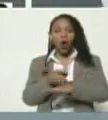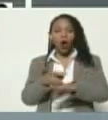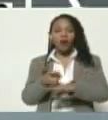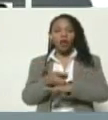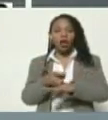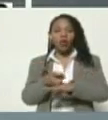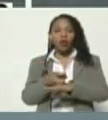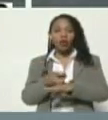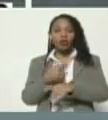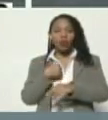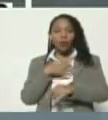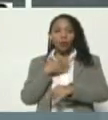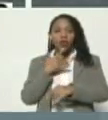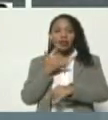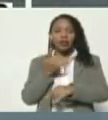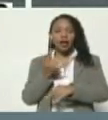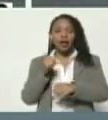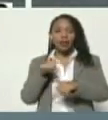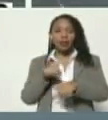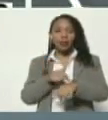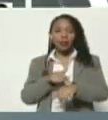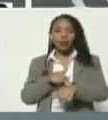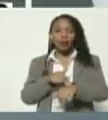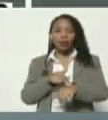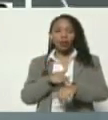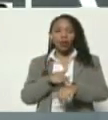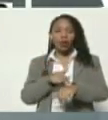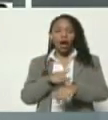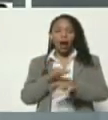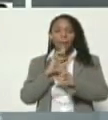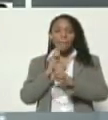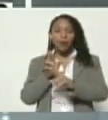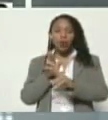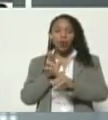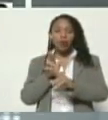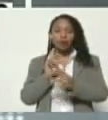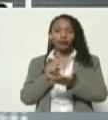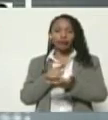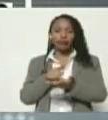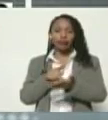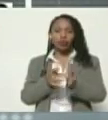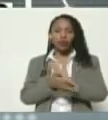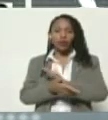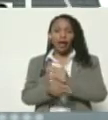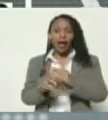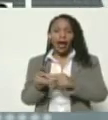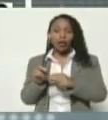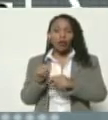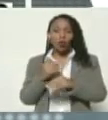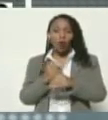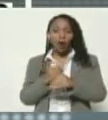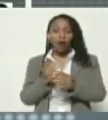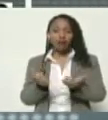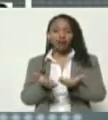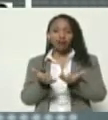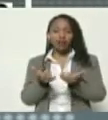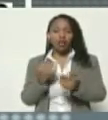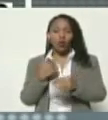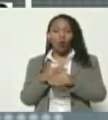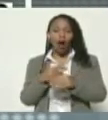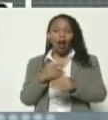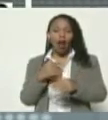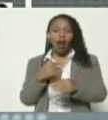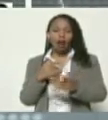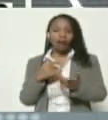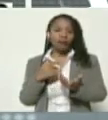gobernadores. Ahorita le puedo decir que en este momento, en el reporte que nos ha llegado, esto es en caliente, pues, en caliente